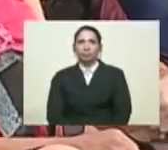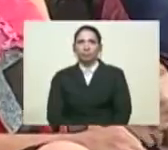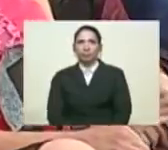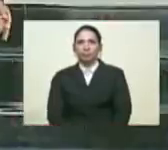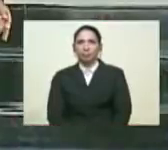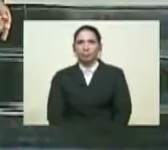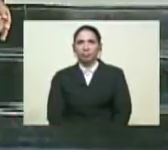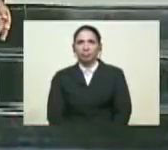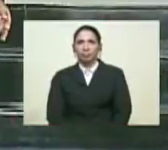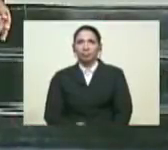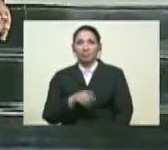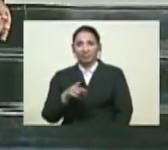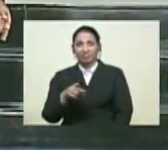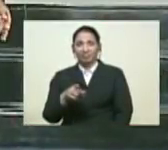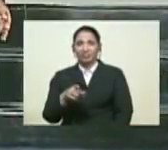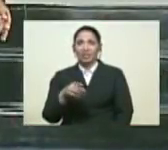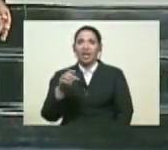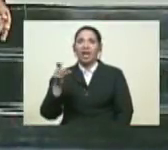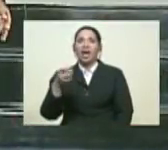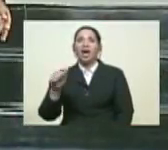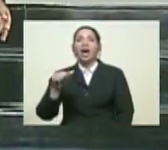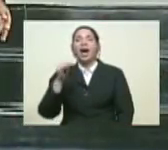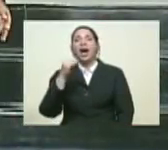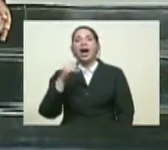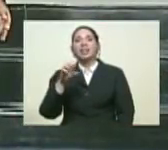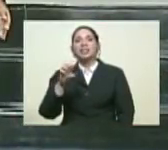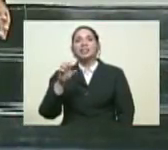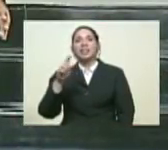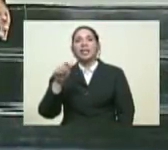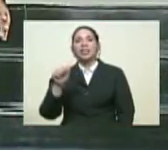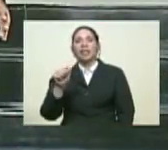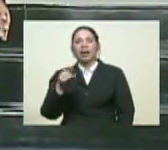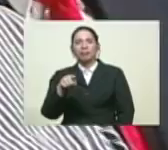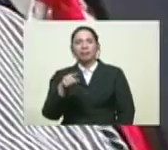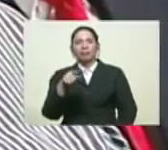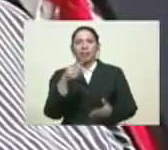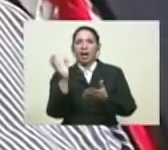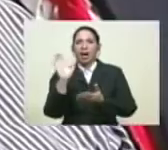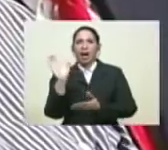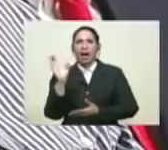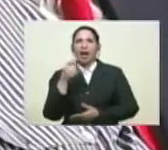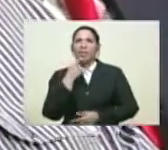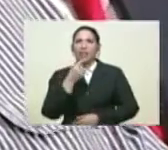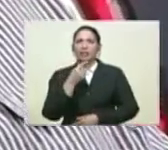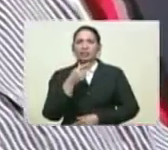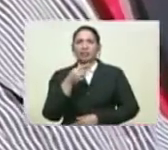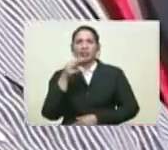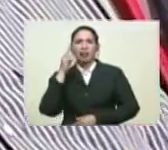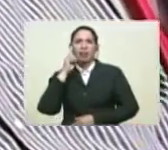La Gaceta de Caracas que le decía Libertadozuelo a Bolívar